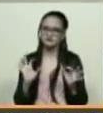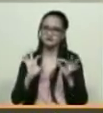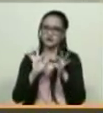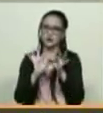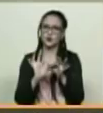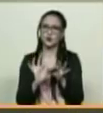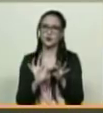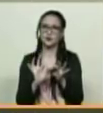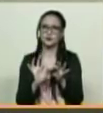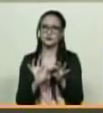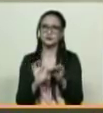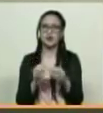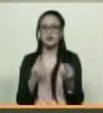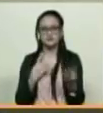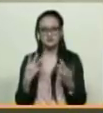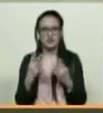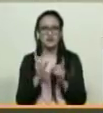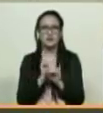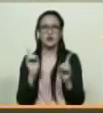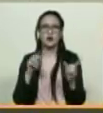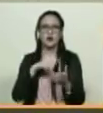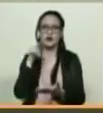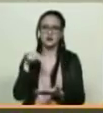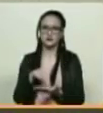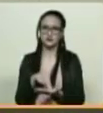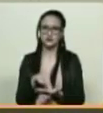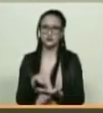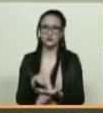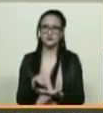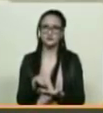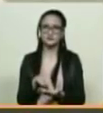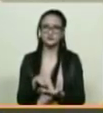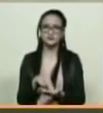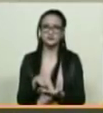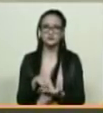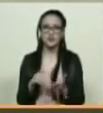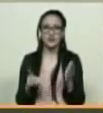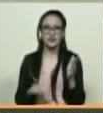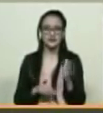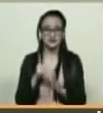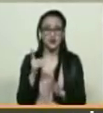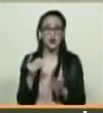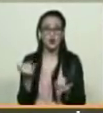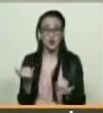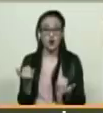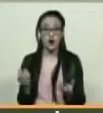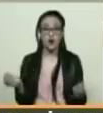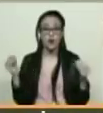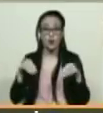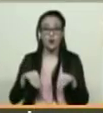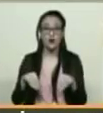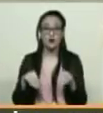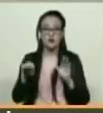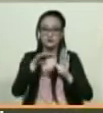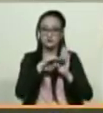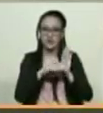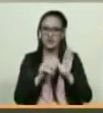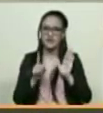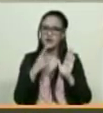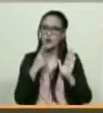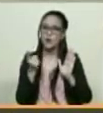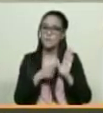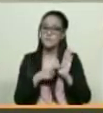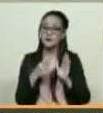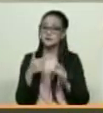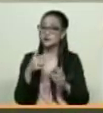como fundamento para la convivencia democrática nacional. El desarrollo de los puntos de este acuerdo estará sujeto al cumplimiento